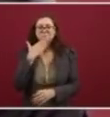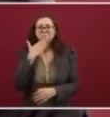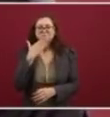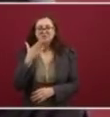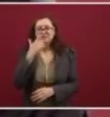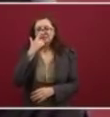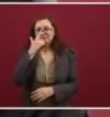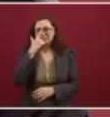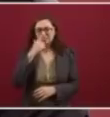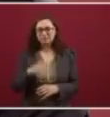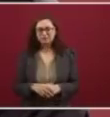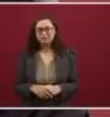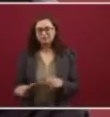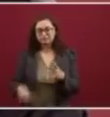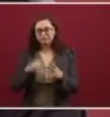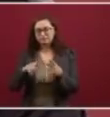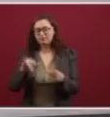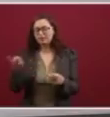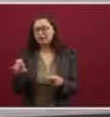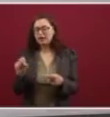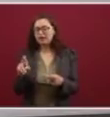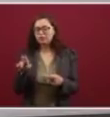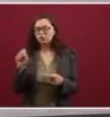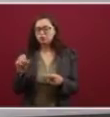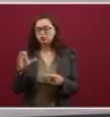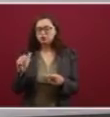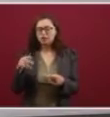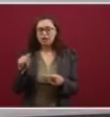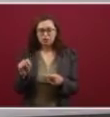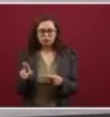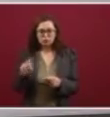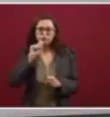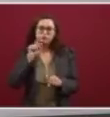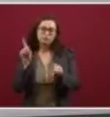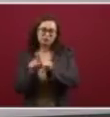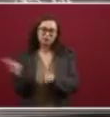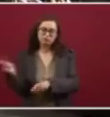Jesús Cantú, que me ayudan mucho,